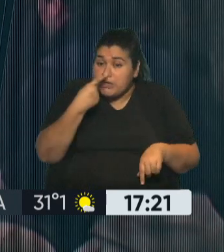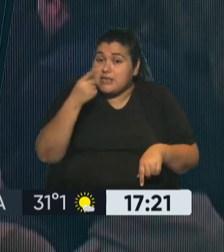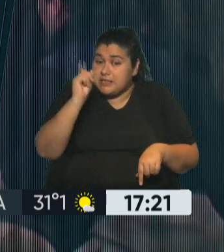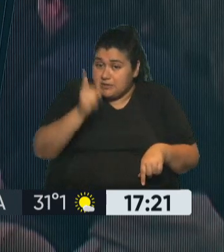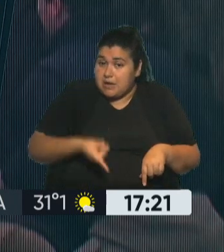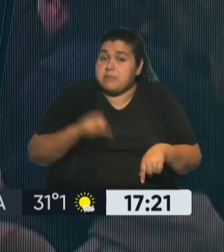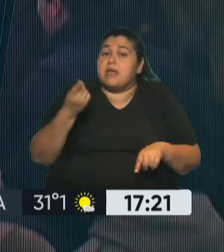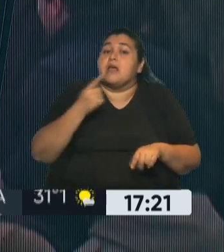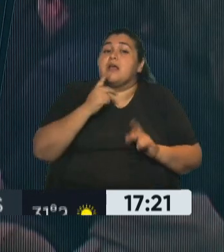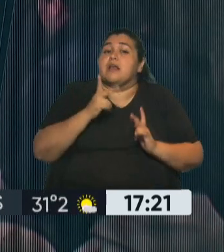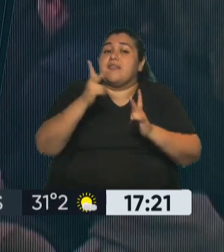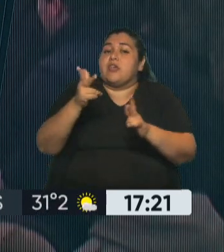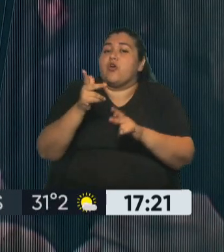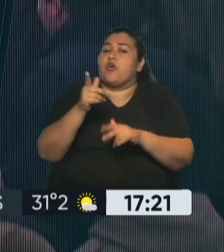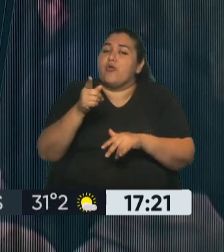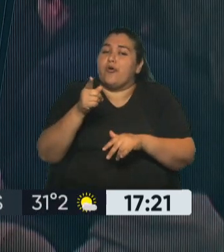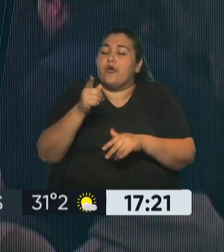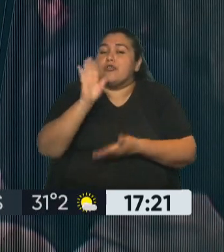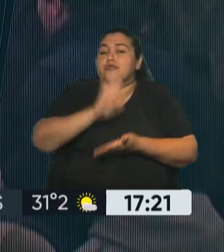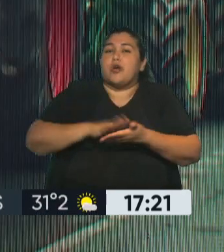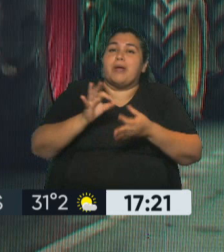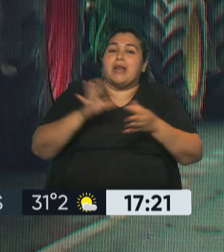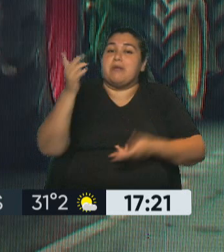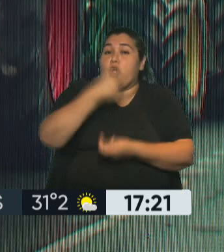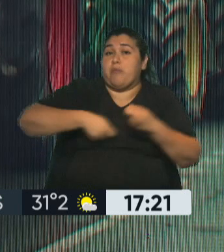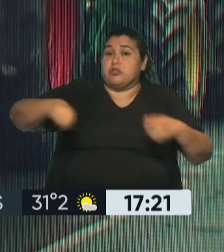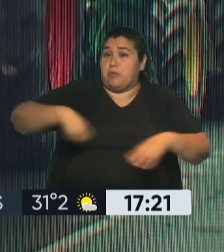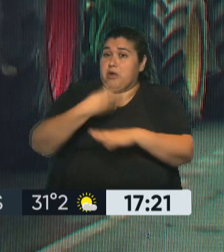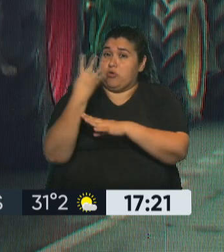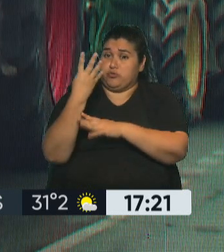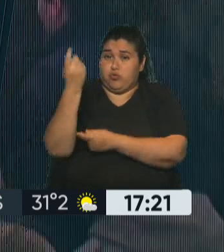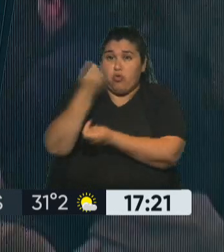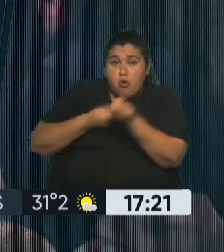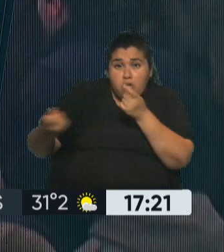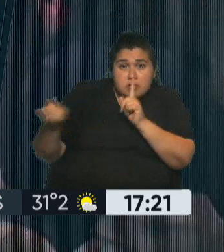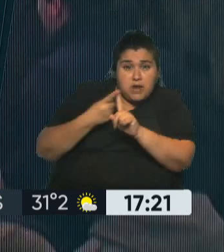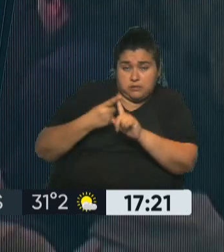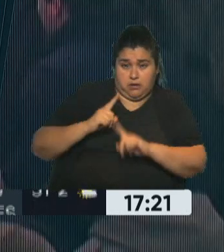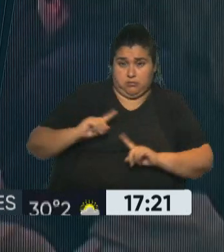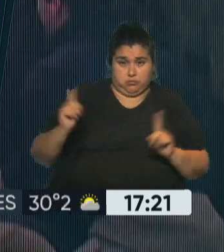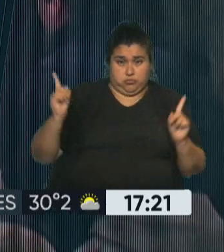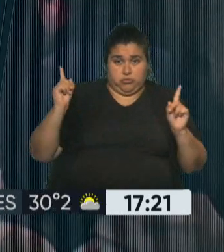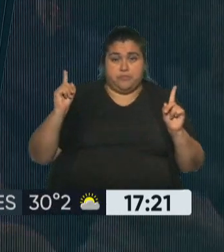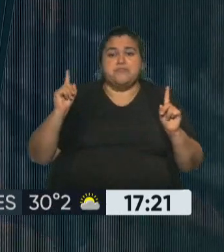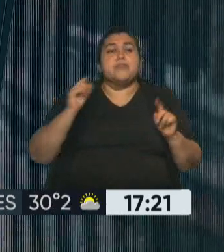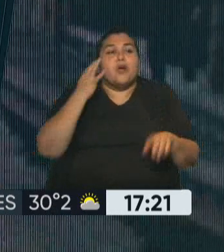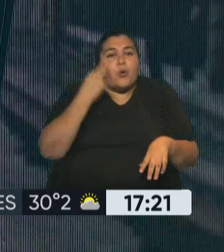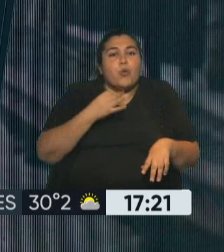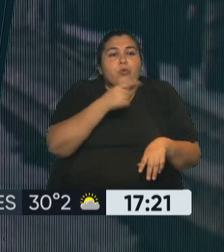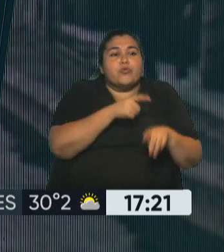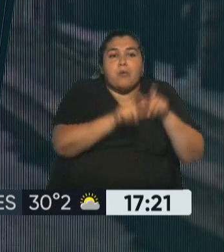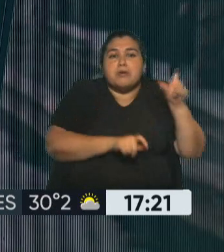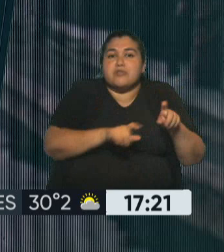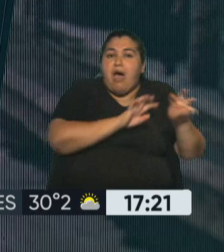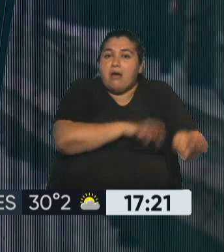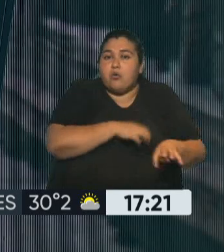les prometió que no van a avanzar con el Tratado de Libre Comercio con el Mercosur, ¿no? Sí, o sea que algo que también nos llega de cerca, porque uno de los pedidos justamente de los